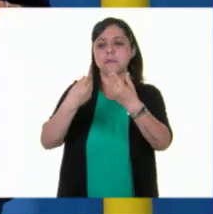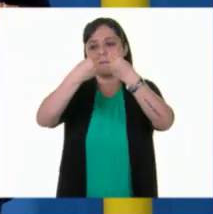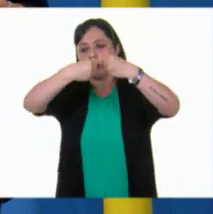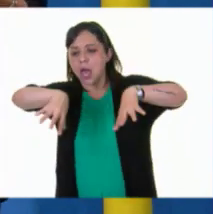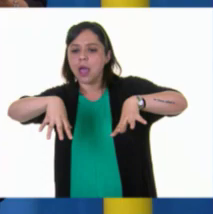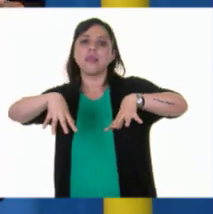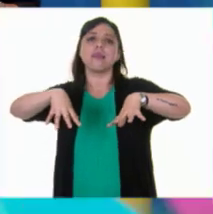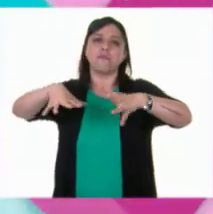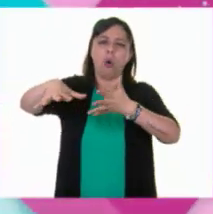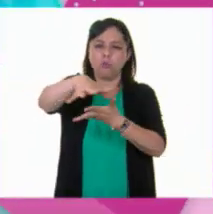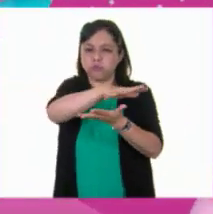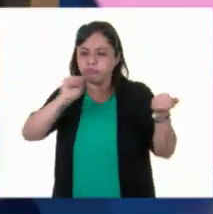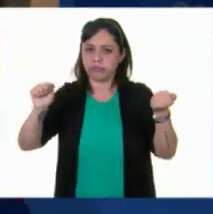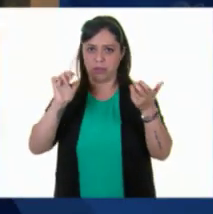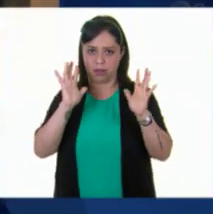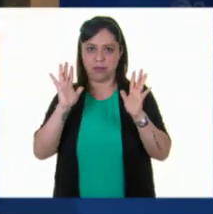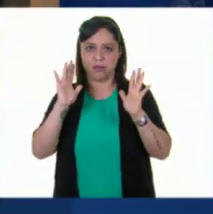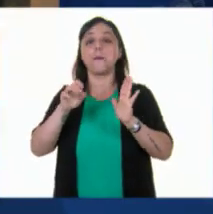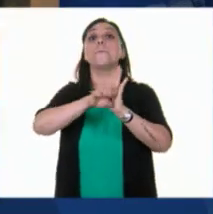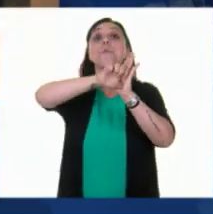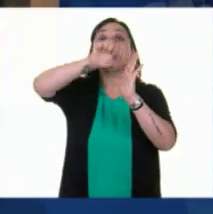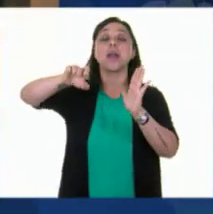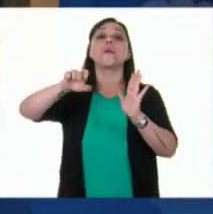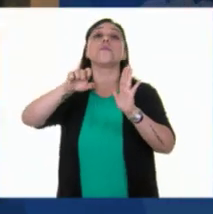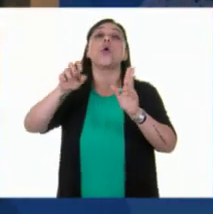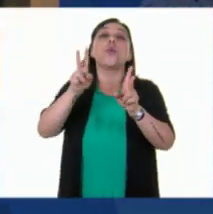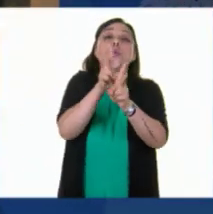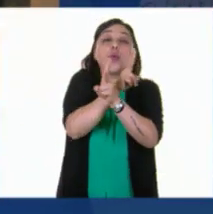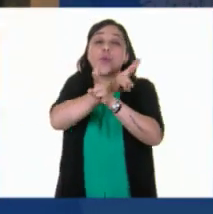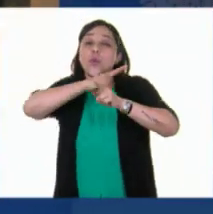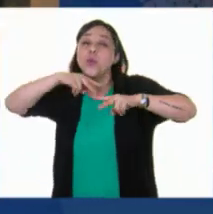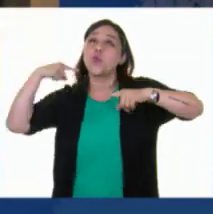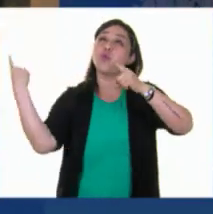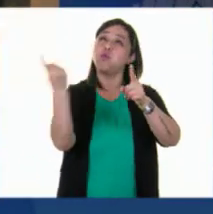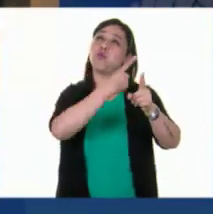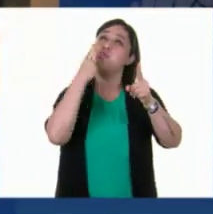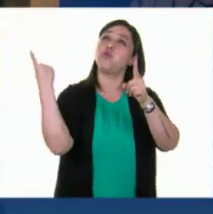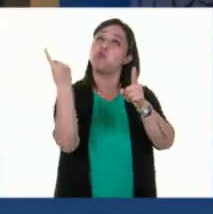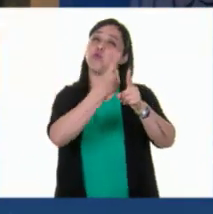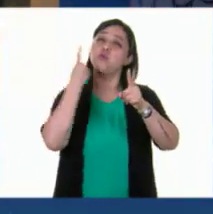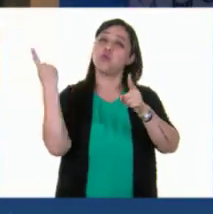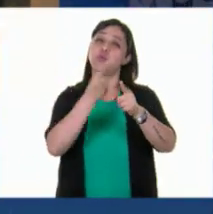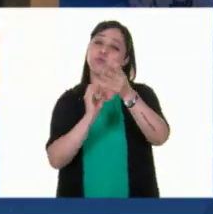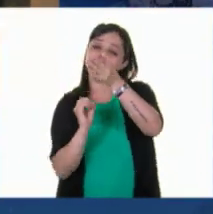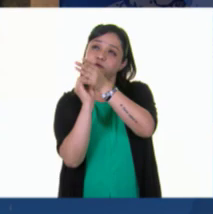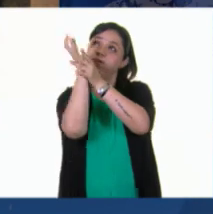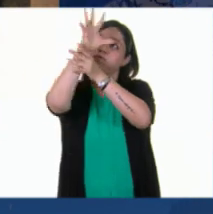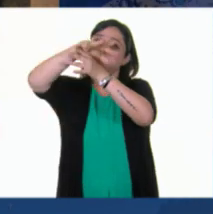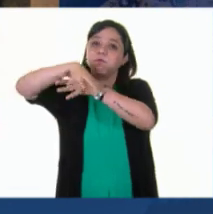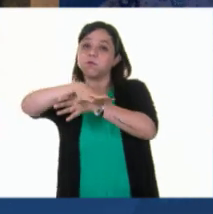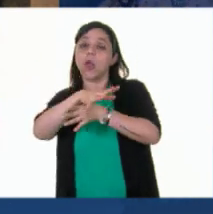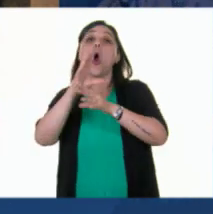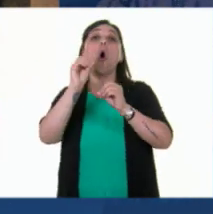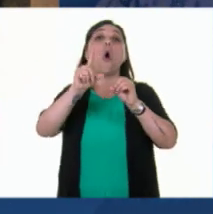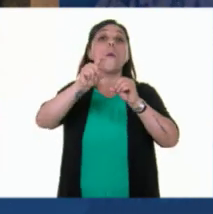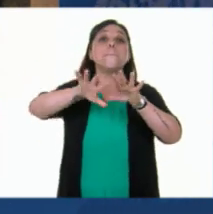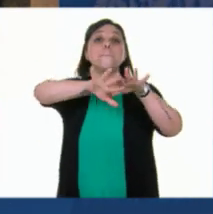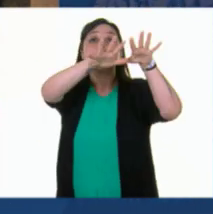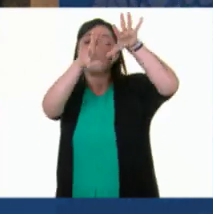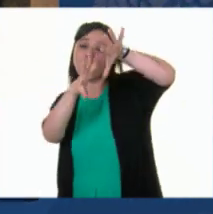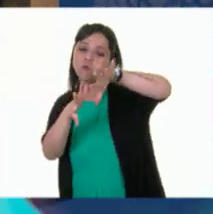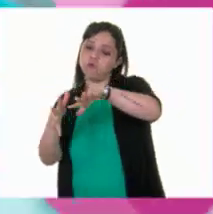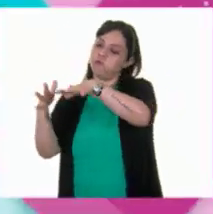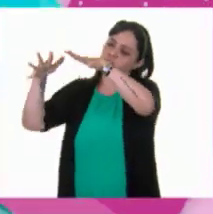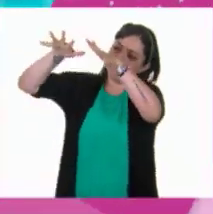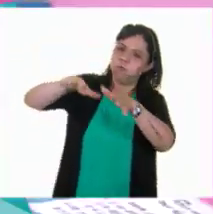humanas. Tal es el caso de los tornados, los tsunamis y las erupciones volcánicas, entre otros. ¡Wow!